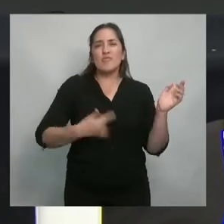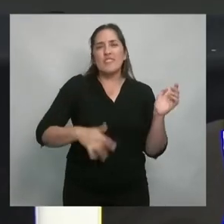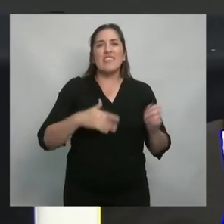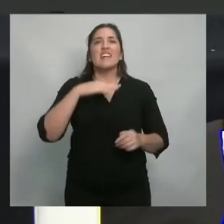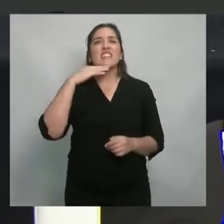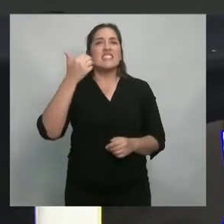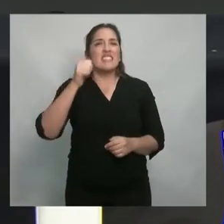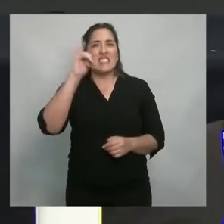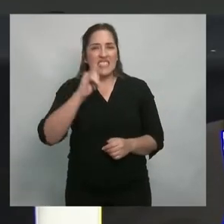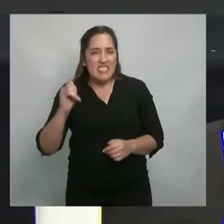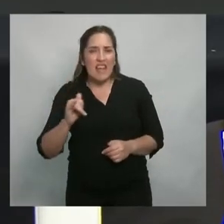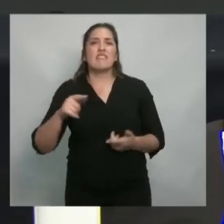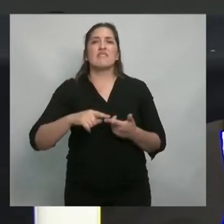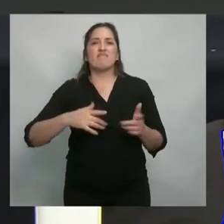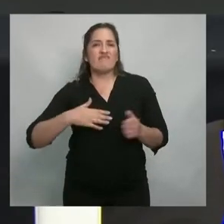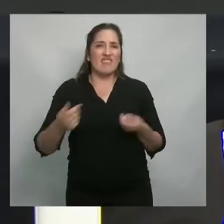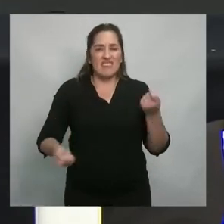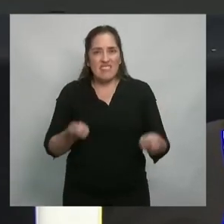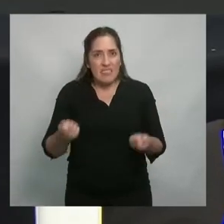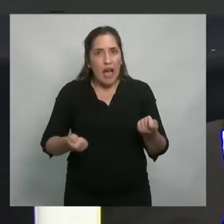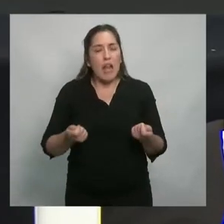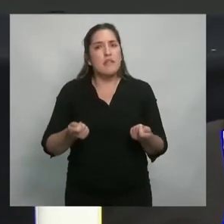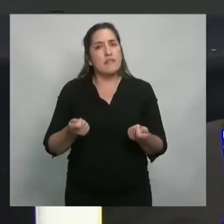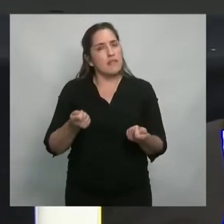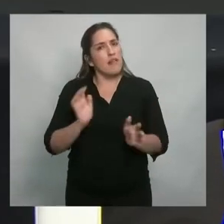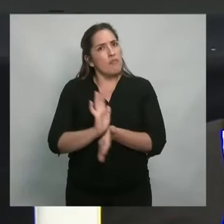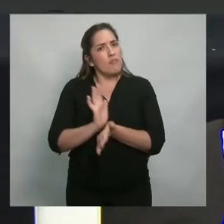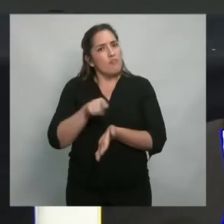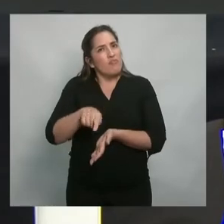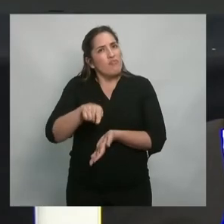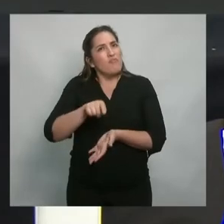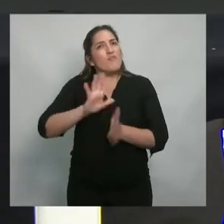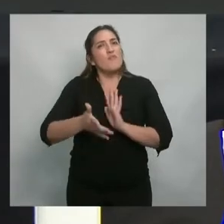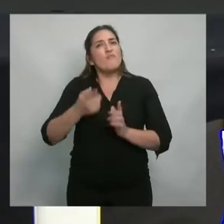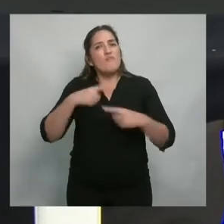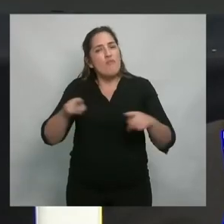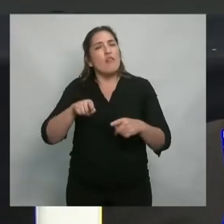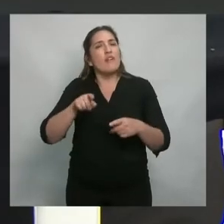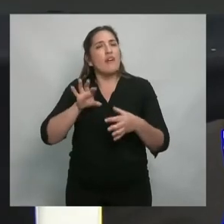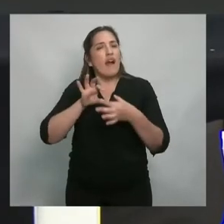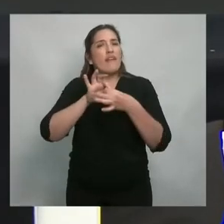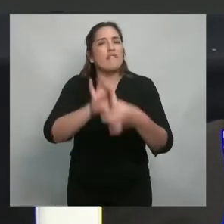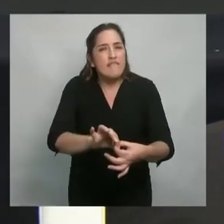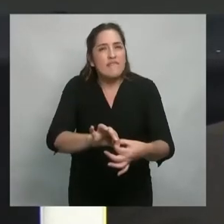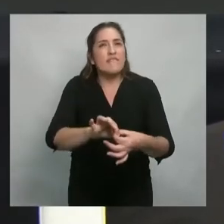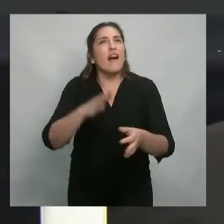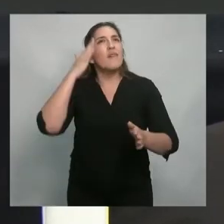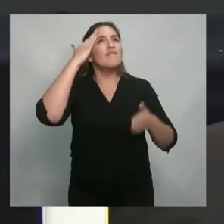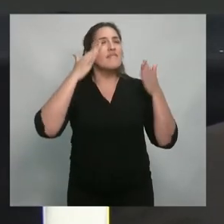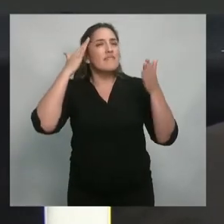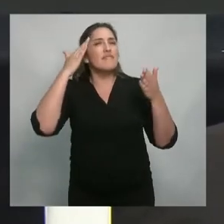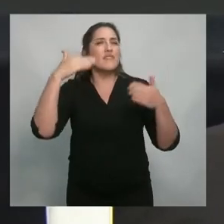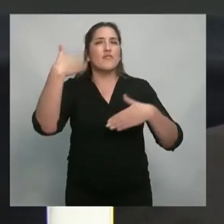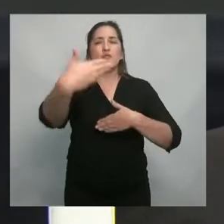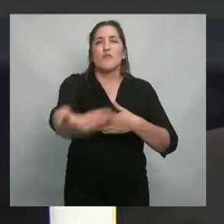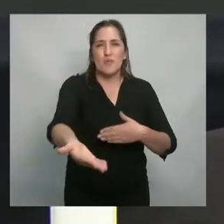salsa, los valoran con una visión histórica ecológica de la utopía posible. O